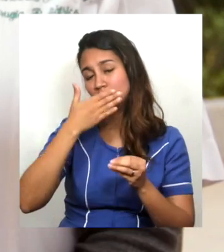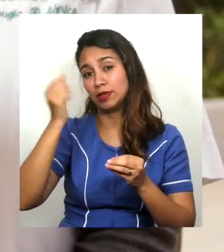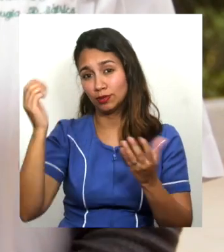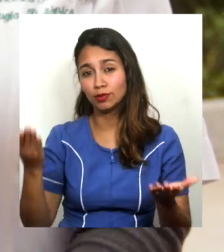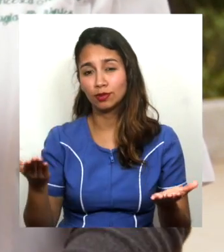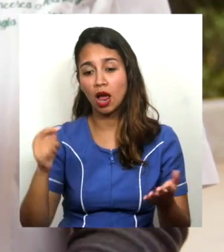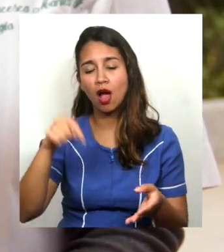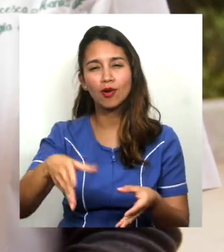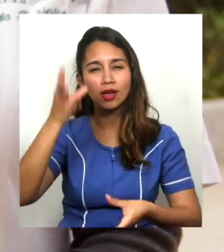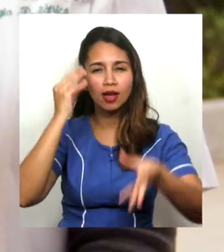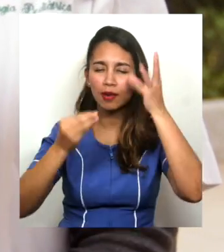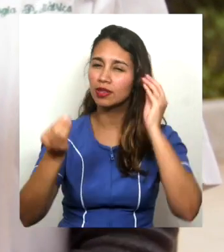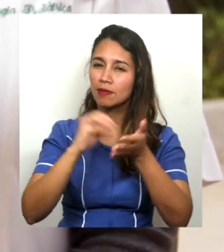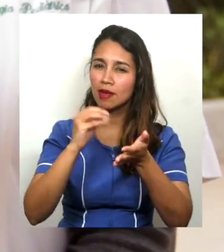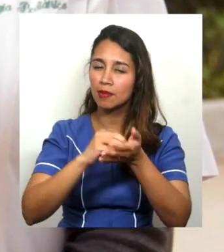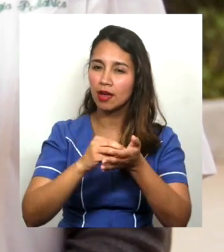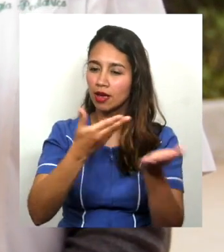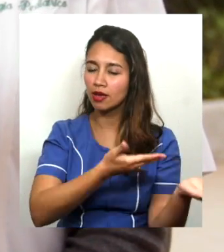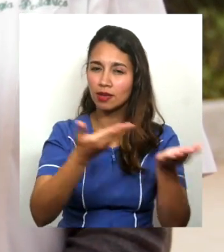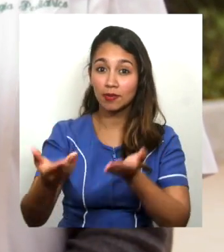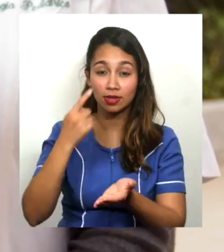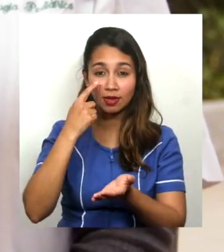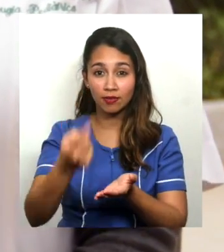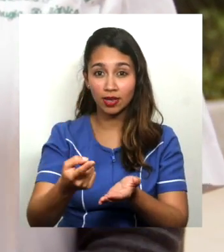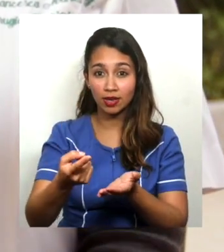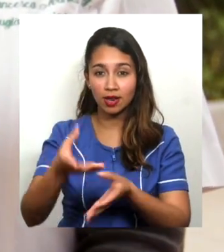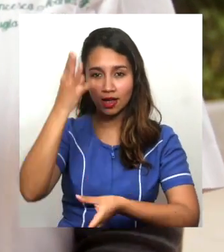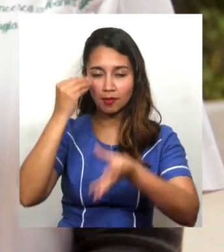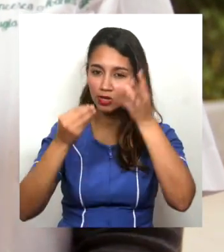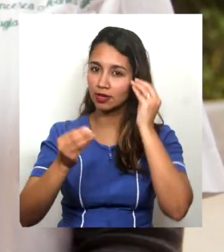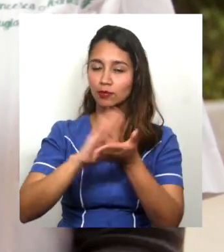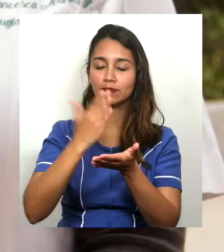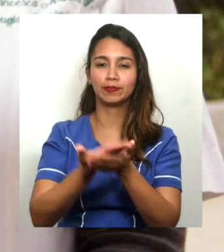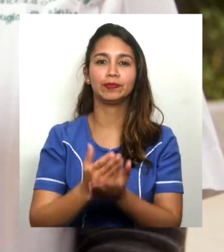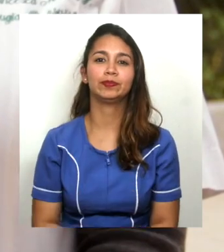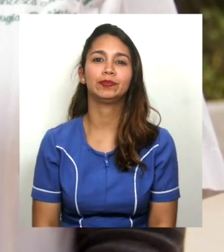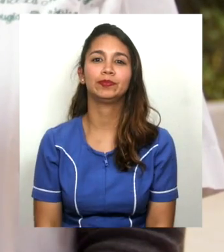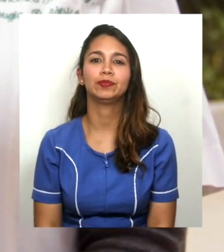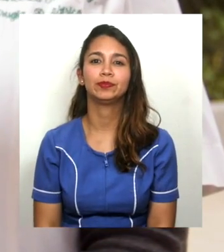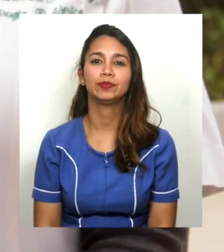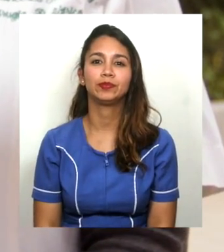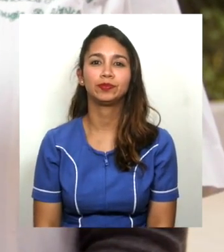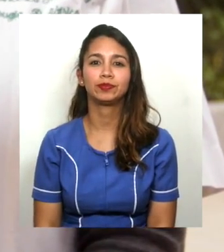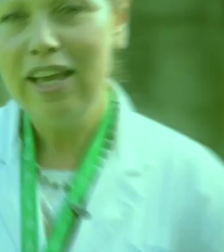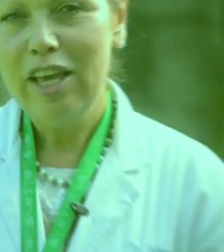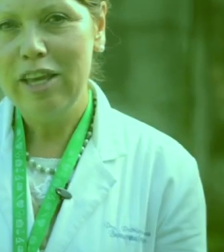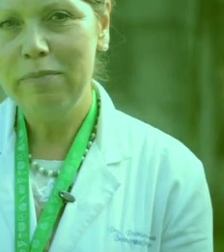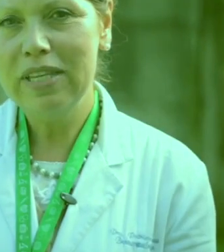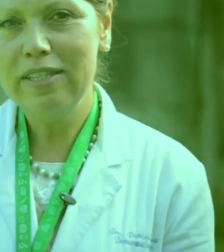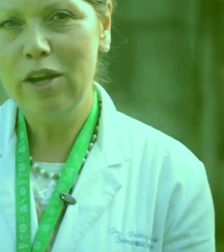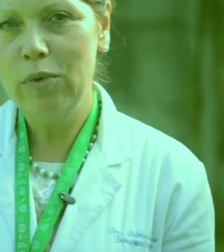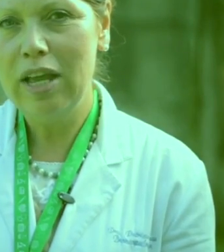posible. Para conocer más detalles, los invitamos a ver la sección Aprendamos de Salud. Para educar a la